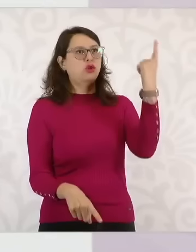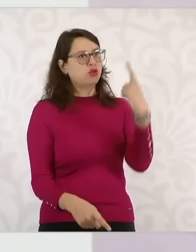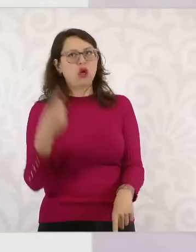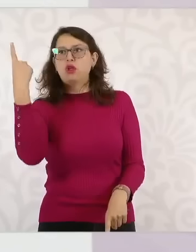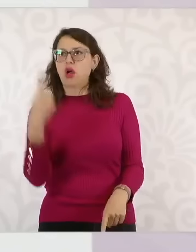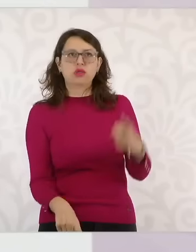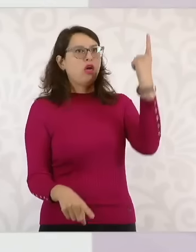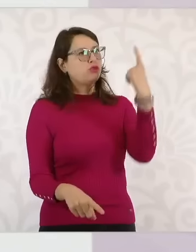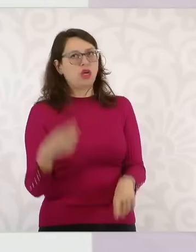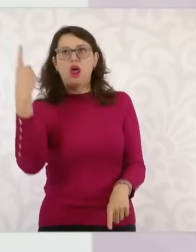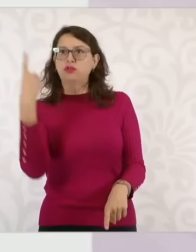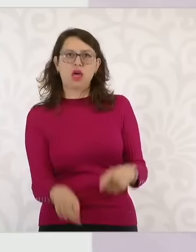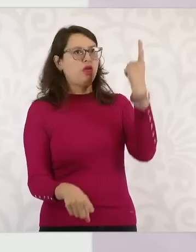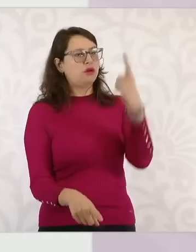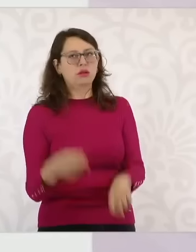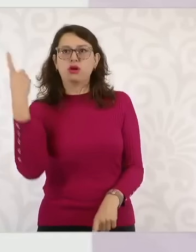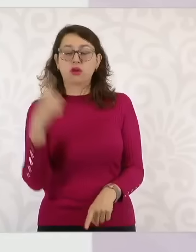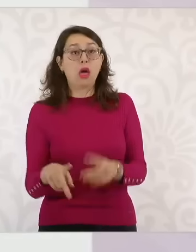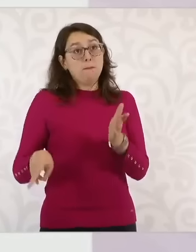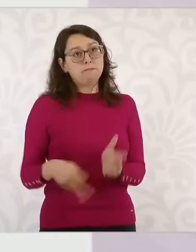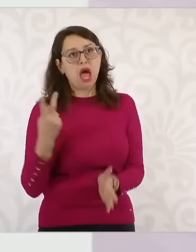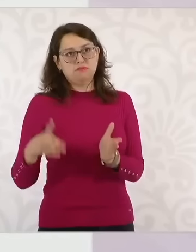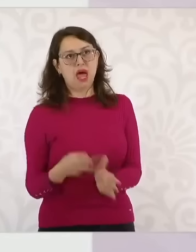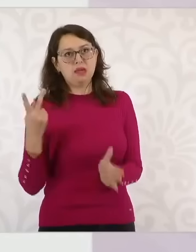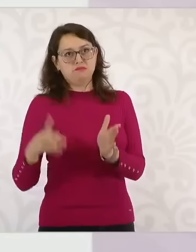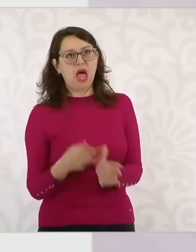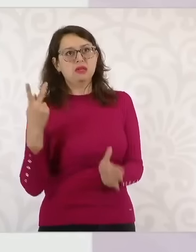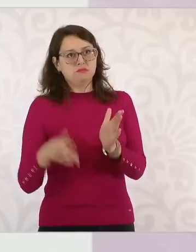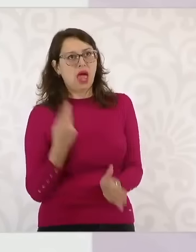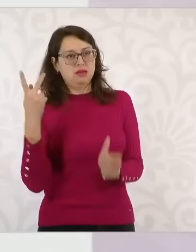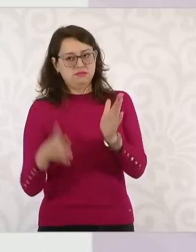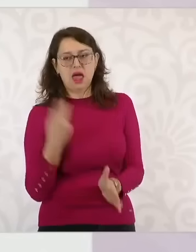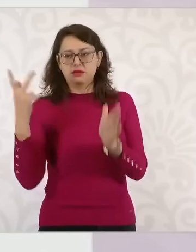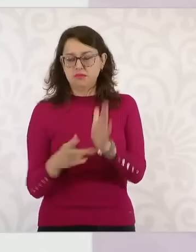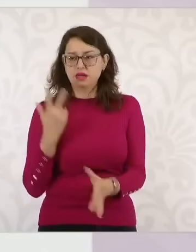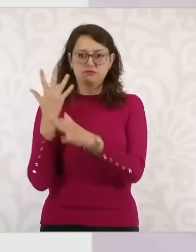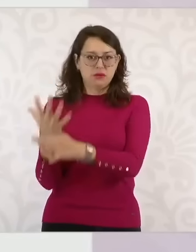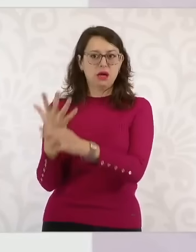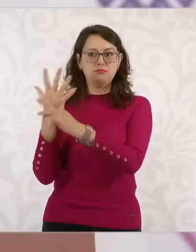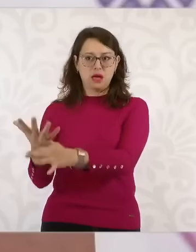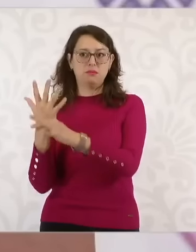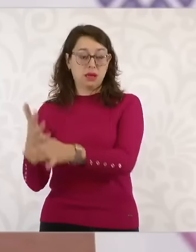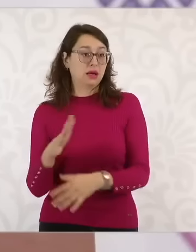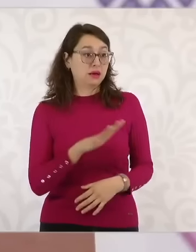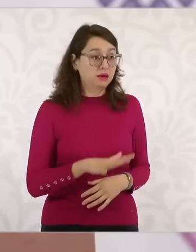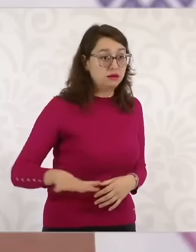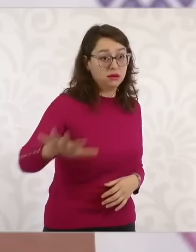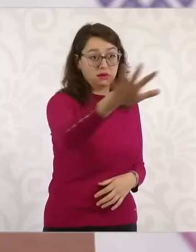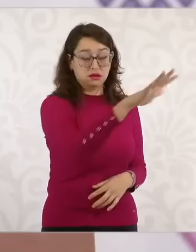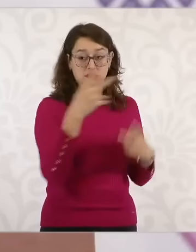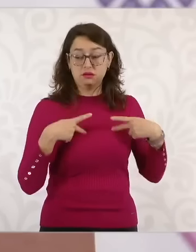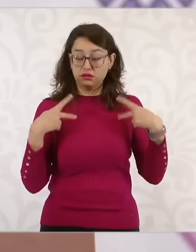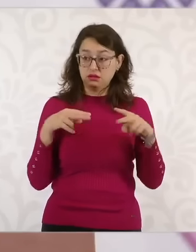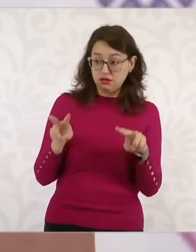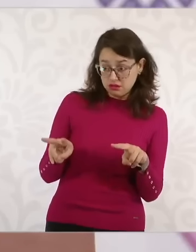va al autoritarismo, va al autoritarismo. Creen que por repetirlo, pues la gente se lo va a creer. A